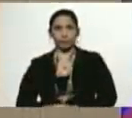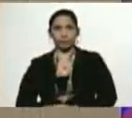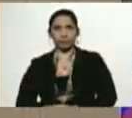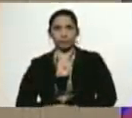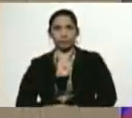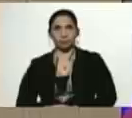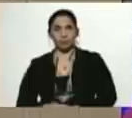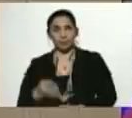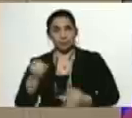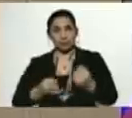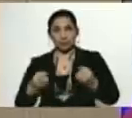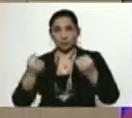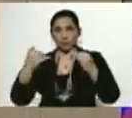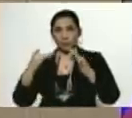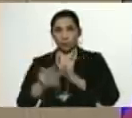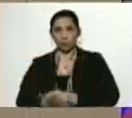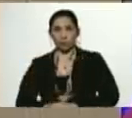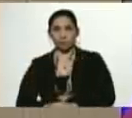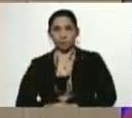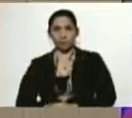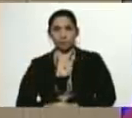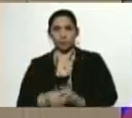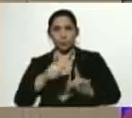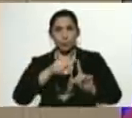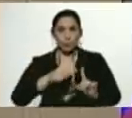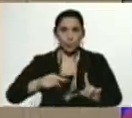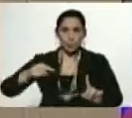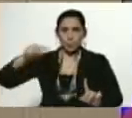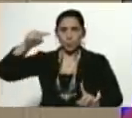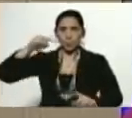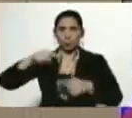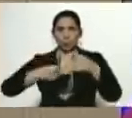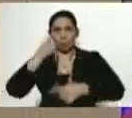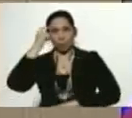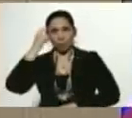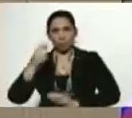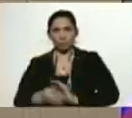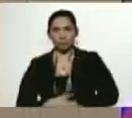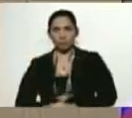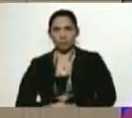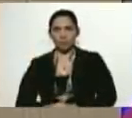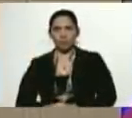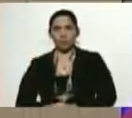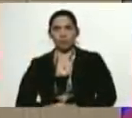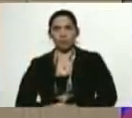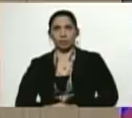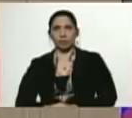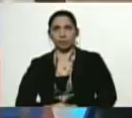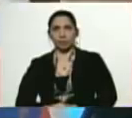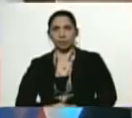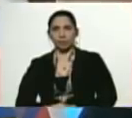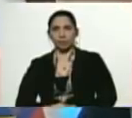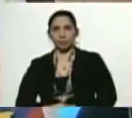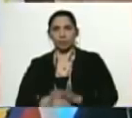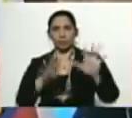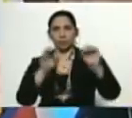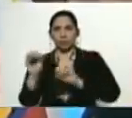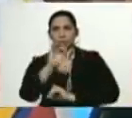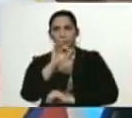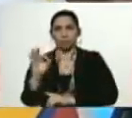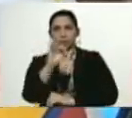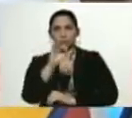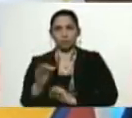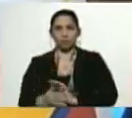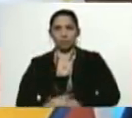miren el número cómo crece diariamente, al día de hoy, por ejemplo, el 90% de los